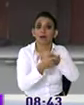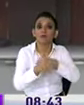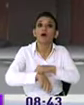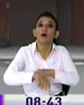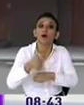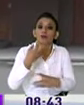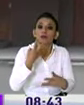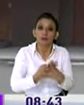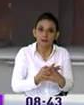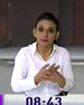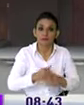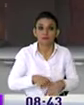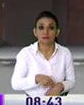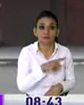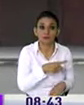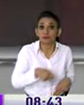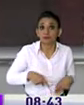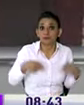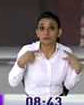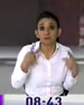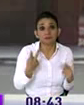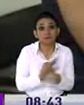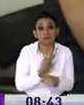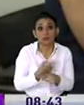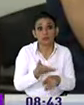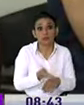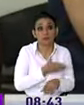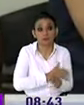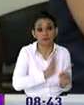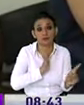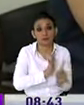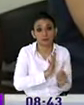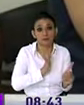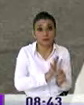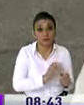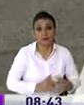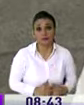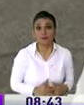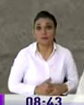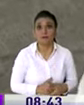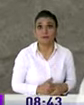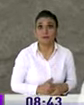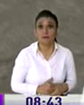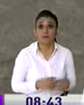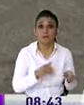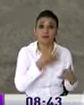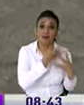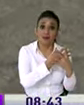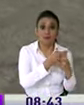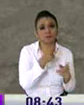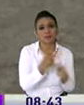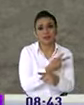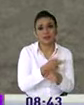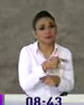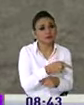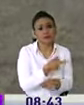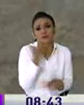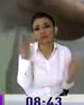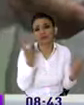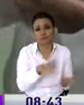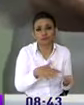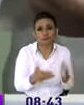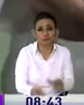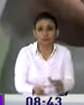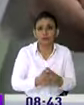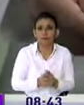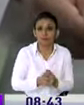centro carcelario, pues aseguran que ha recibido amenazas de muerte. Aquí es peligroso, aquí le puede pasar lo peor. En la